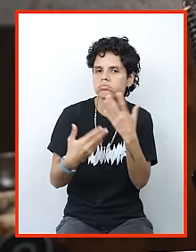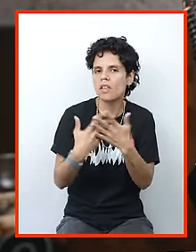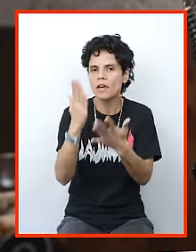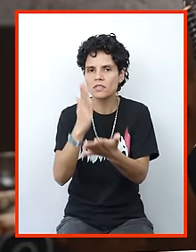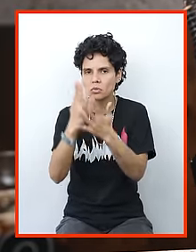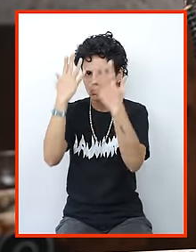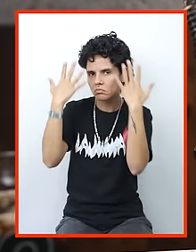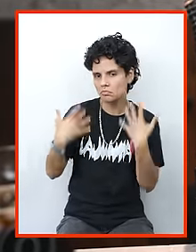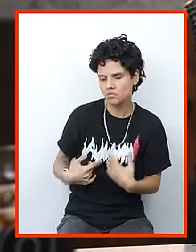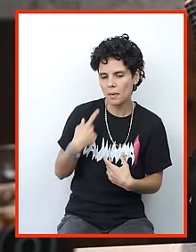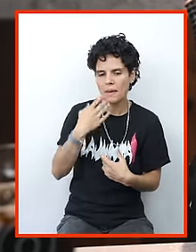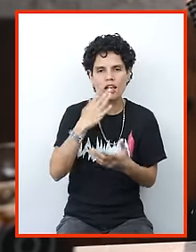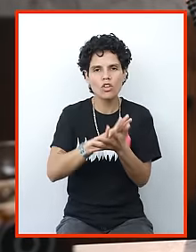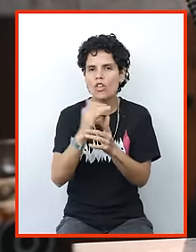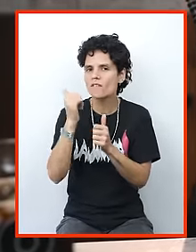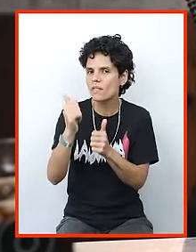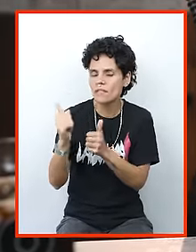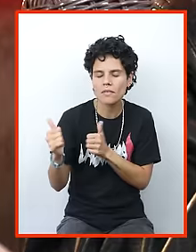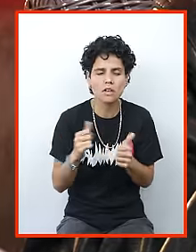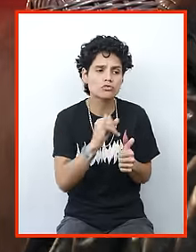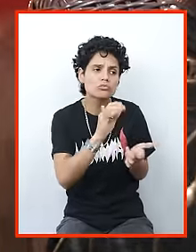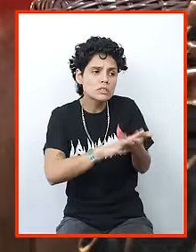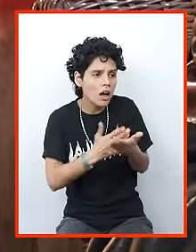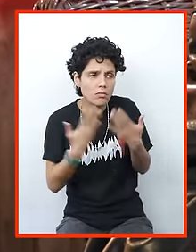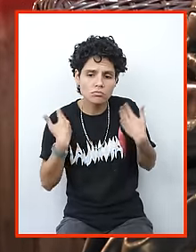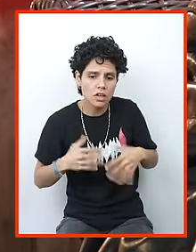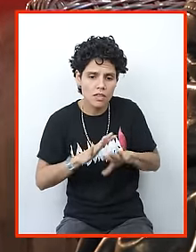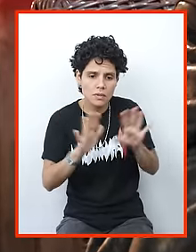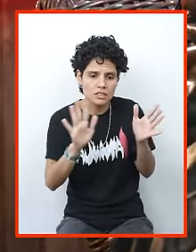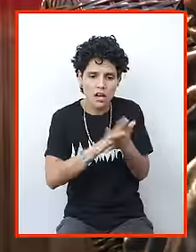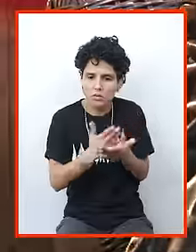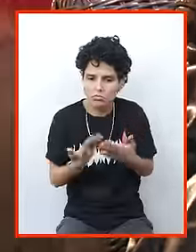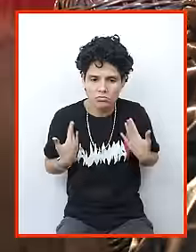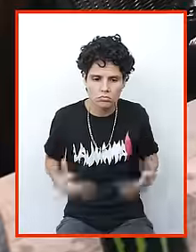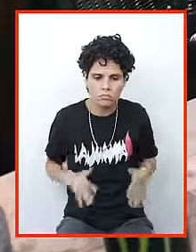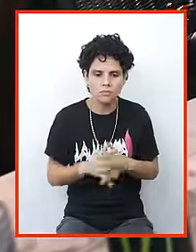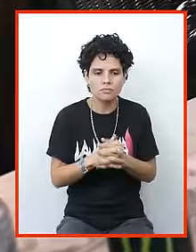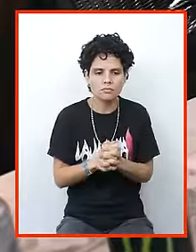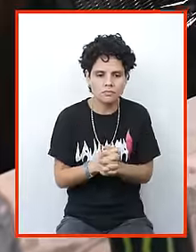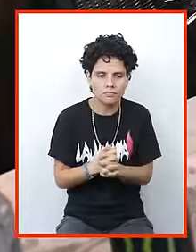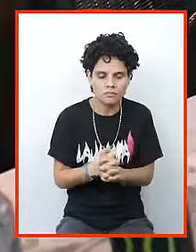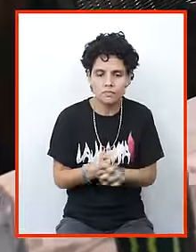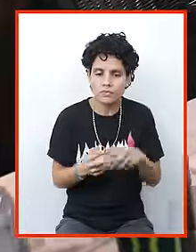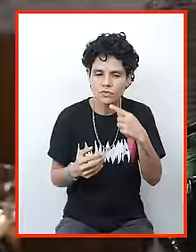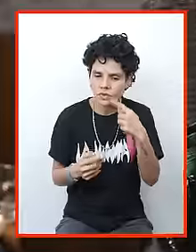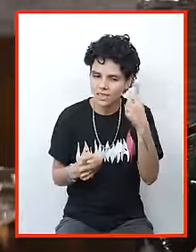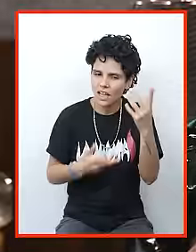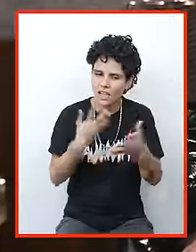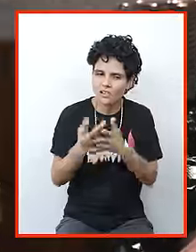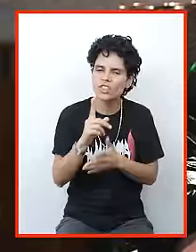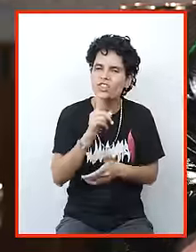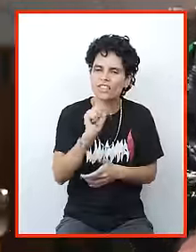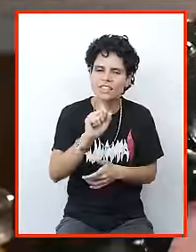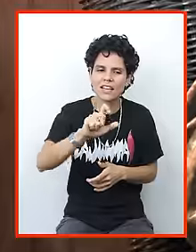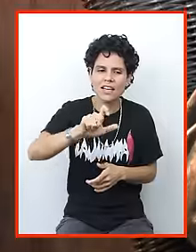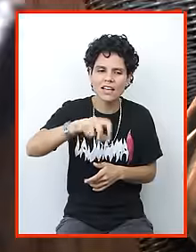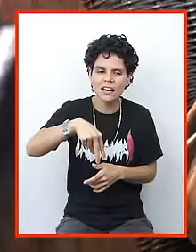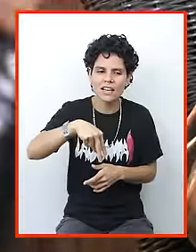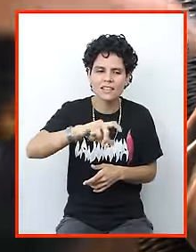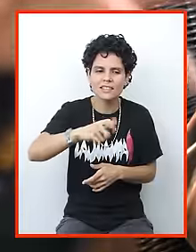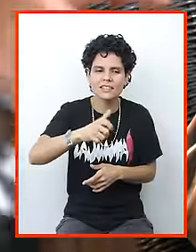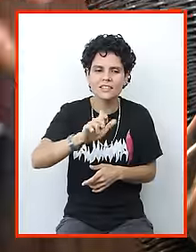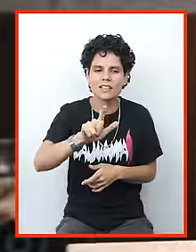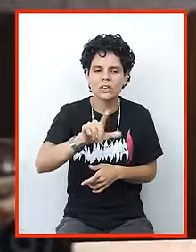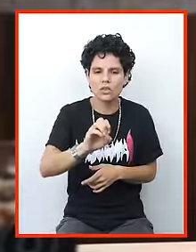que estar, tener un cierto... En el fondo es para que todo quede bien. Sí, va a estar sano más que nada. Ese es el flow. Pues hay una canción que me volvió loco, es Tanjiro, ¿no? Ah, bueno. Regalé